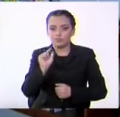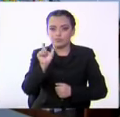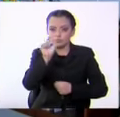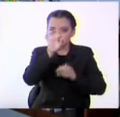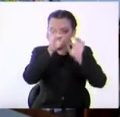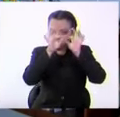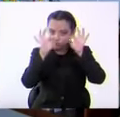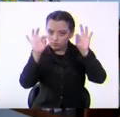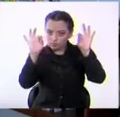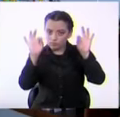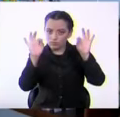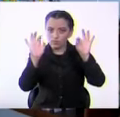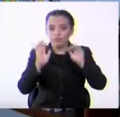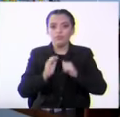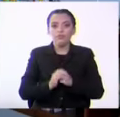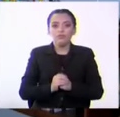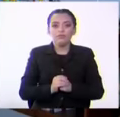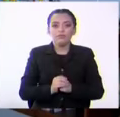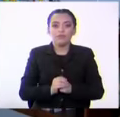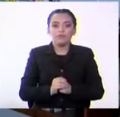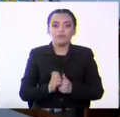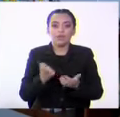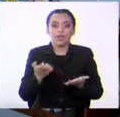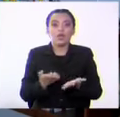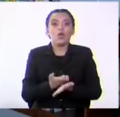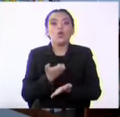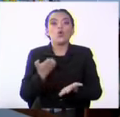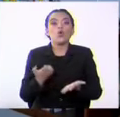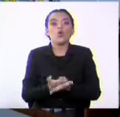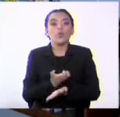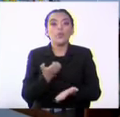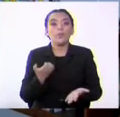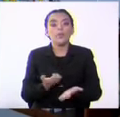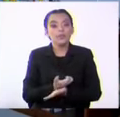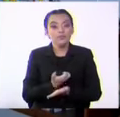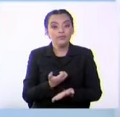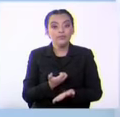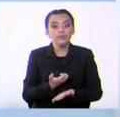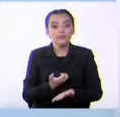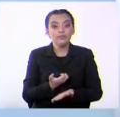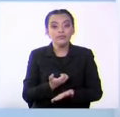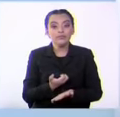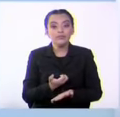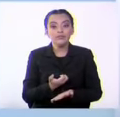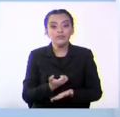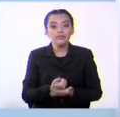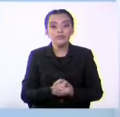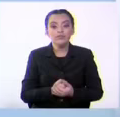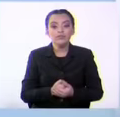viene de la economía y aquí hay una cosa muy importante